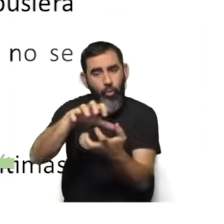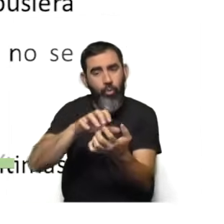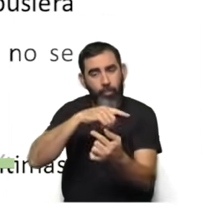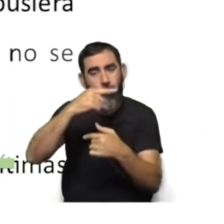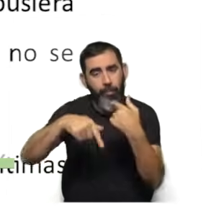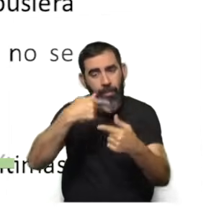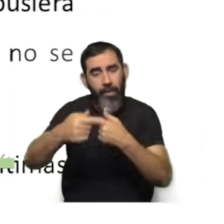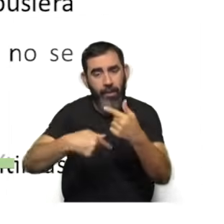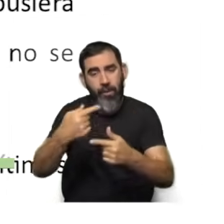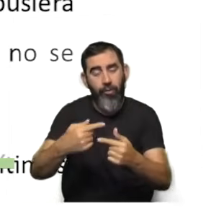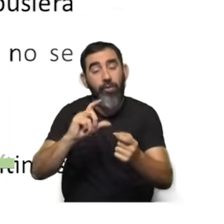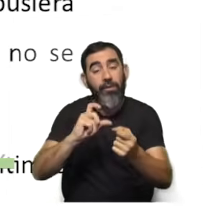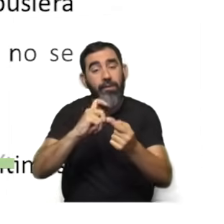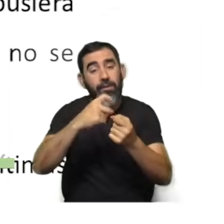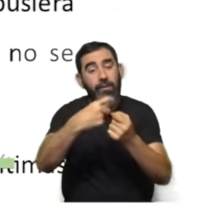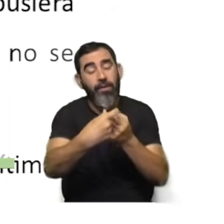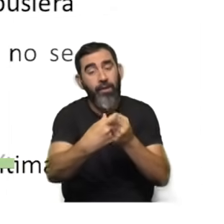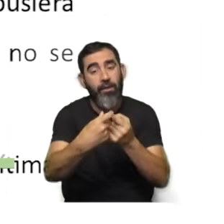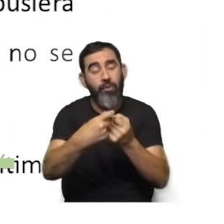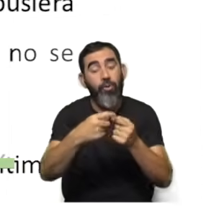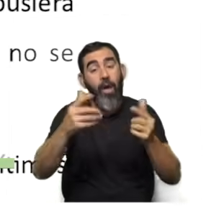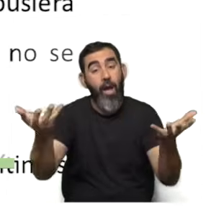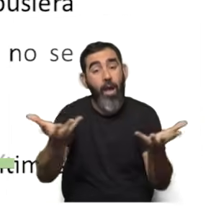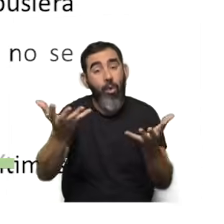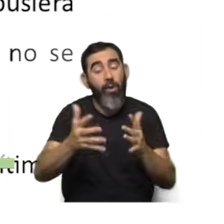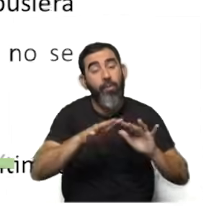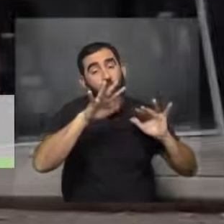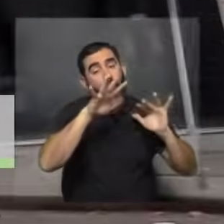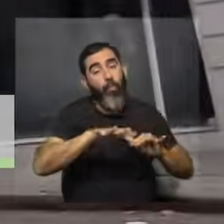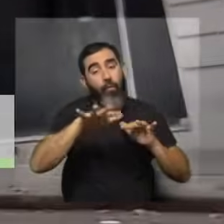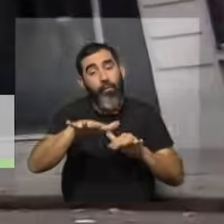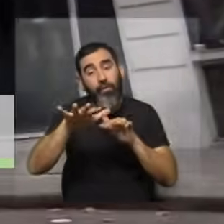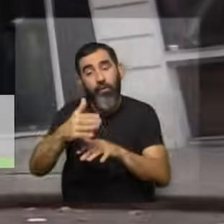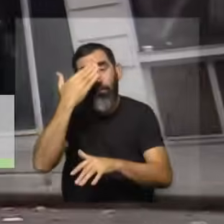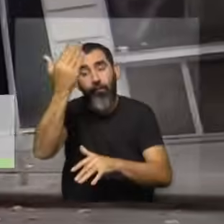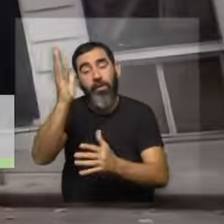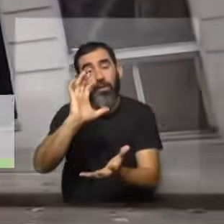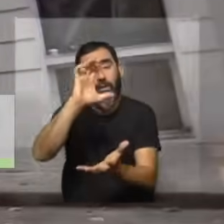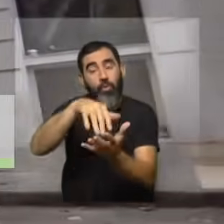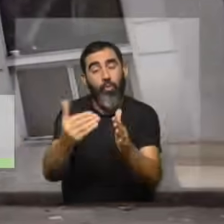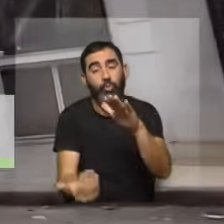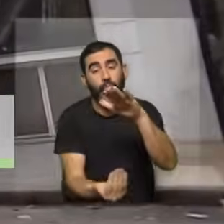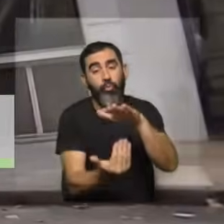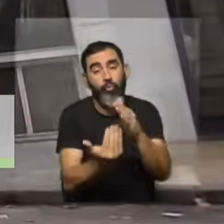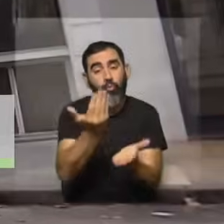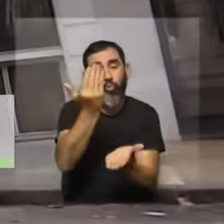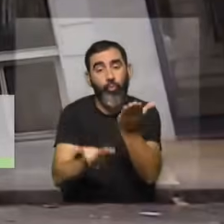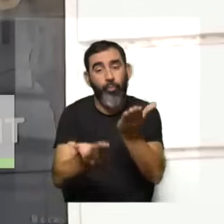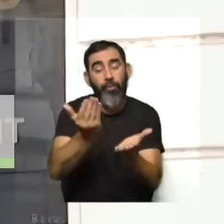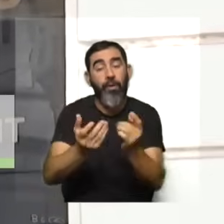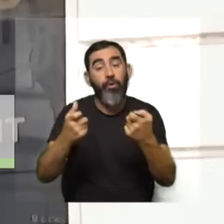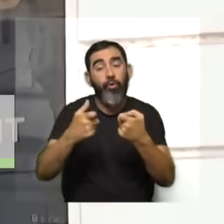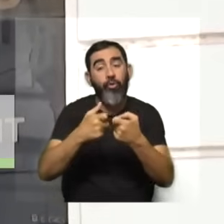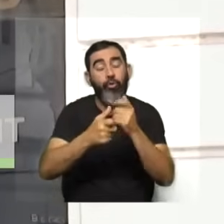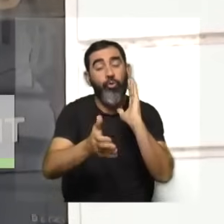Poder Judicial. Los gremios judiciales realizan a esta hora una movilización frente a la sede de la Suprema Corte, al tiempo que la Asociación